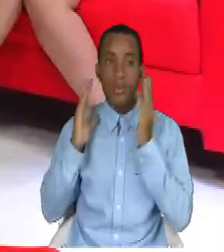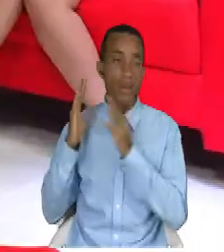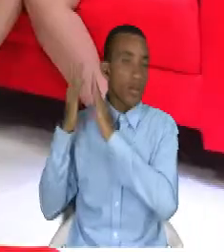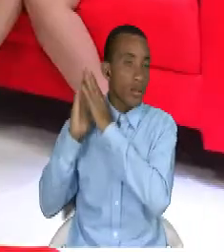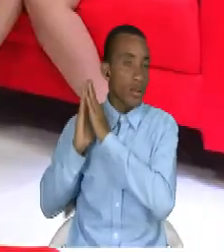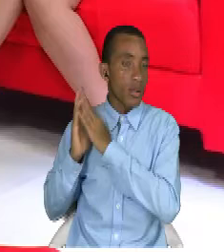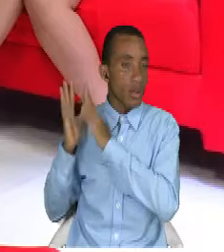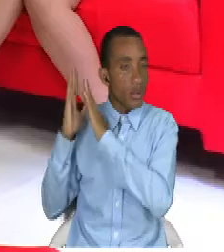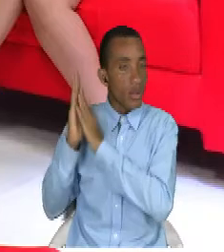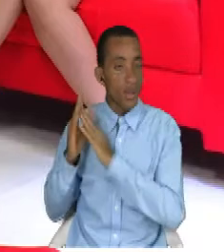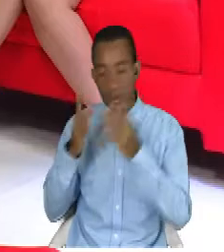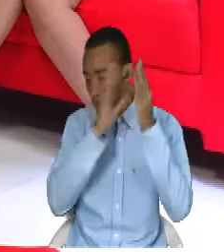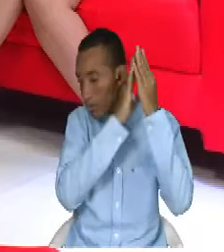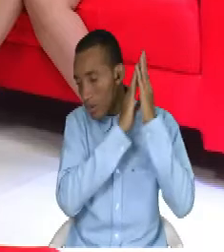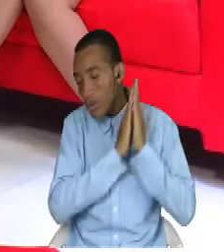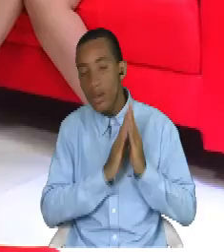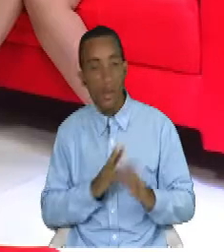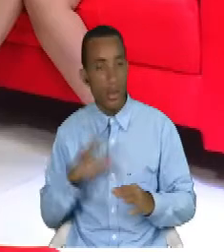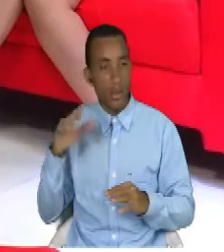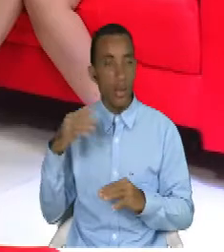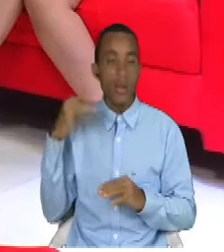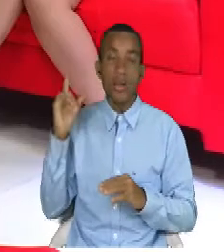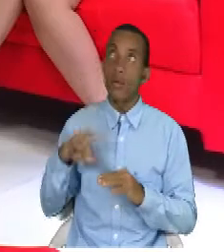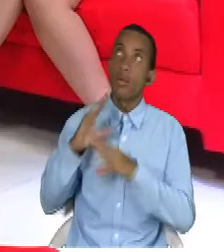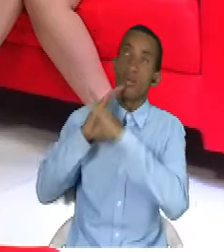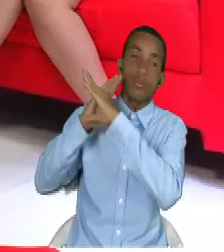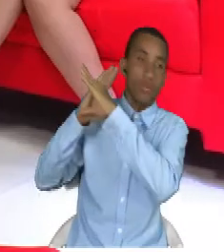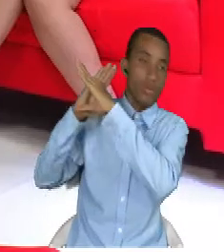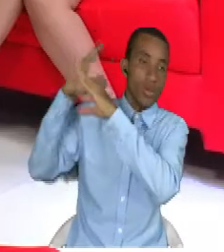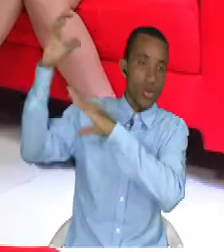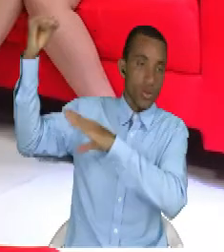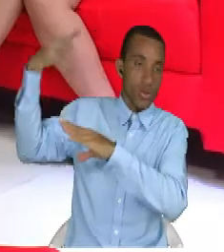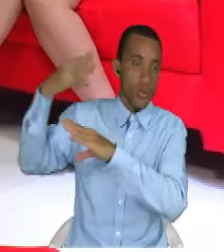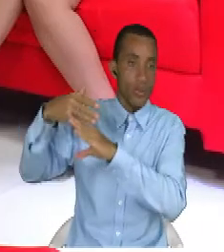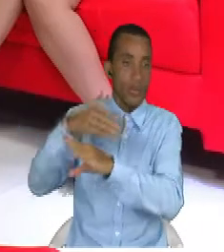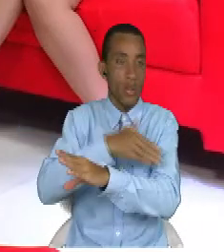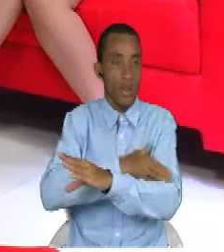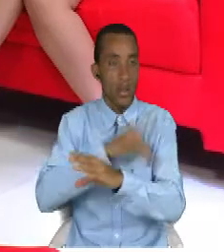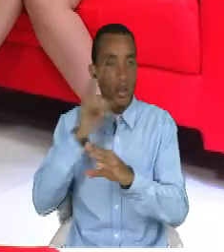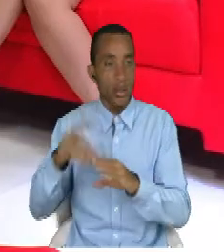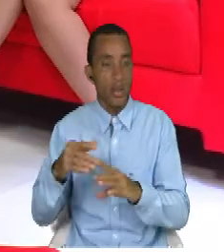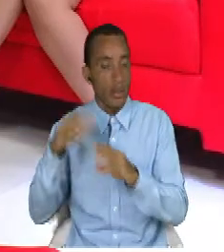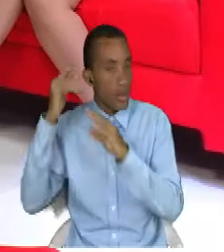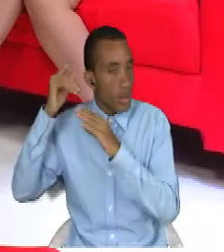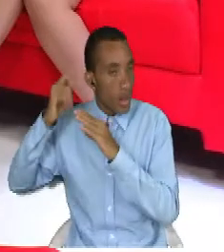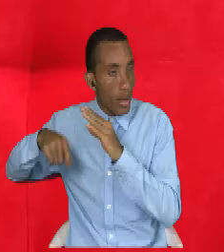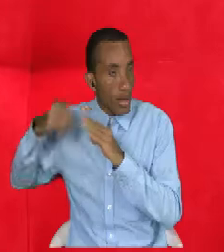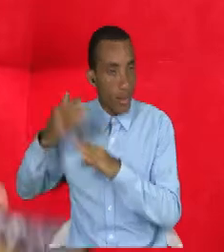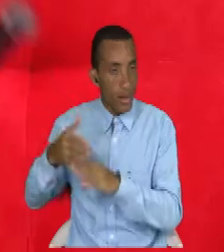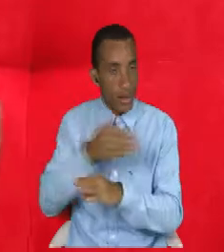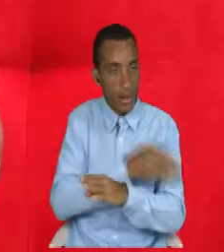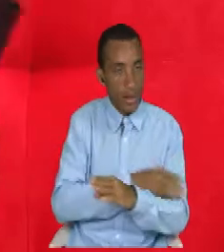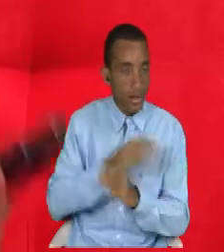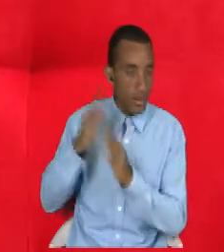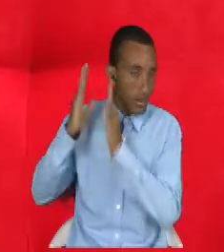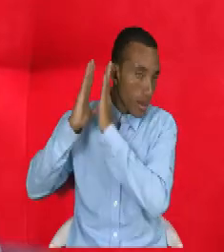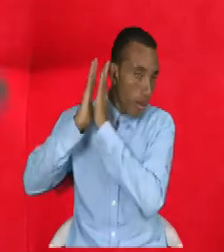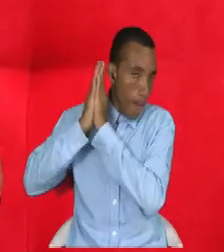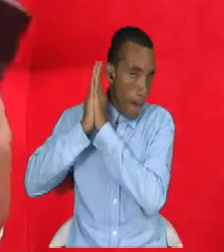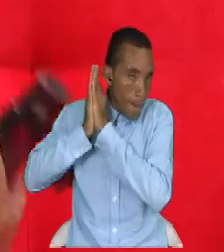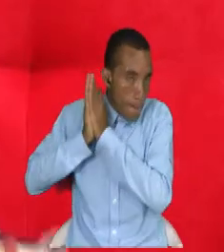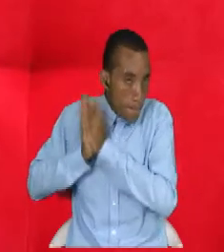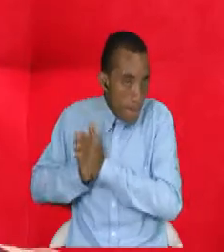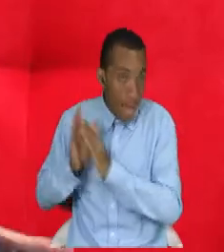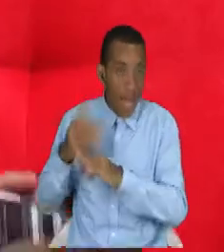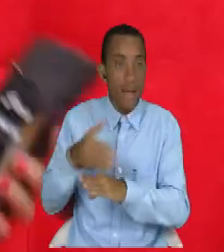del sol también lo podemos aplicar 10 minutos antes de cepillar nos el cabello de planchar nos el cabello de la pista ha